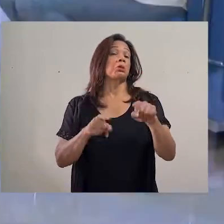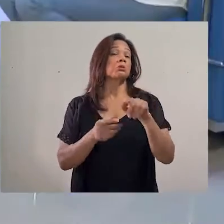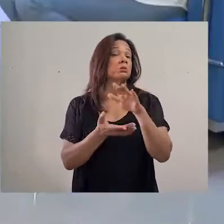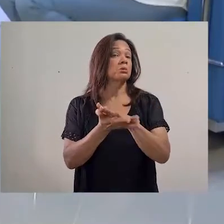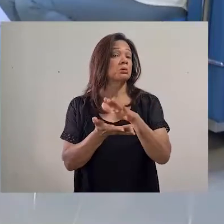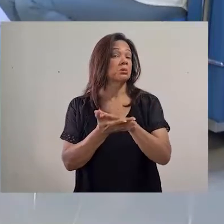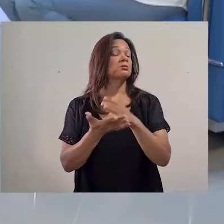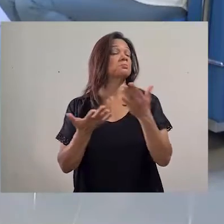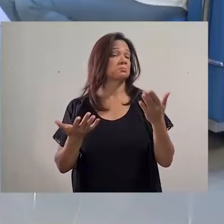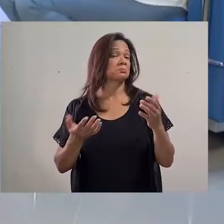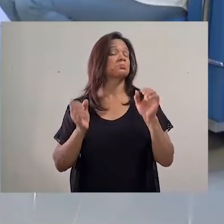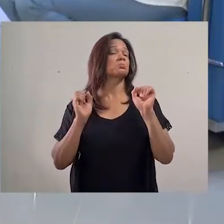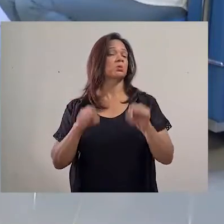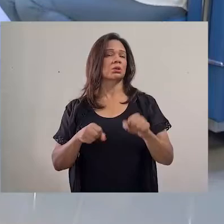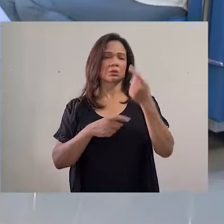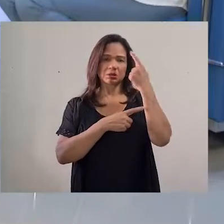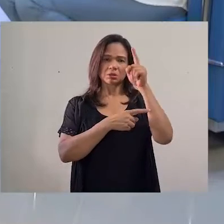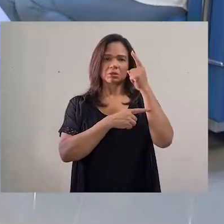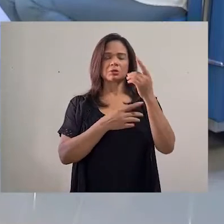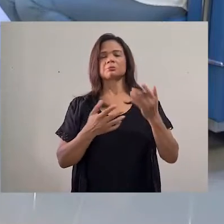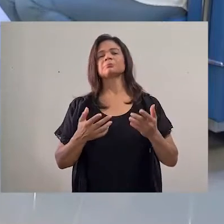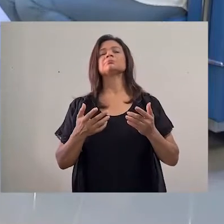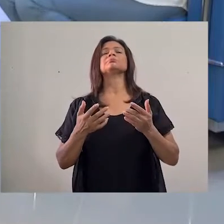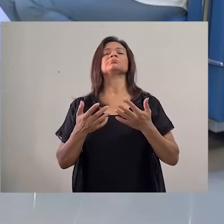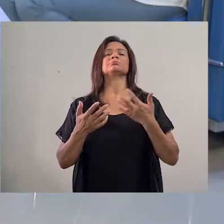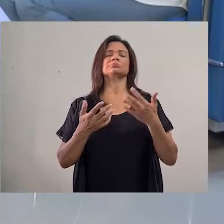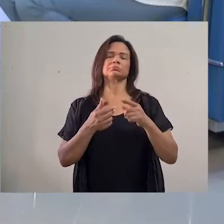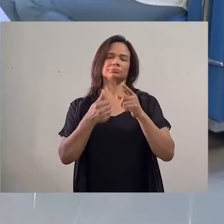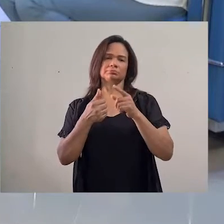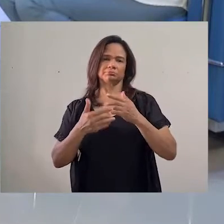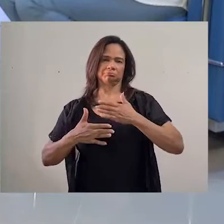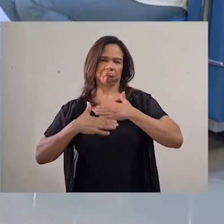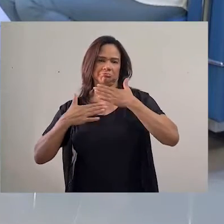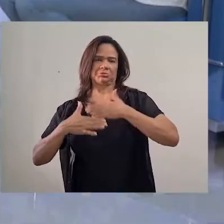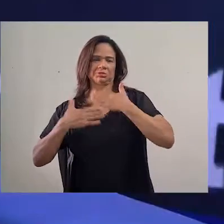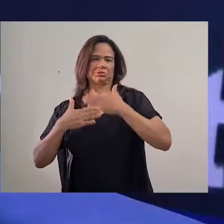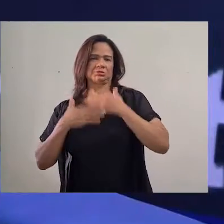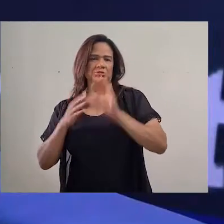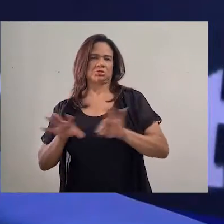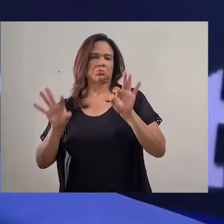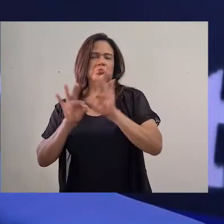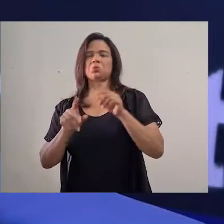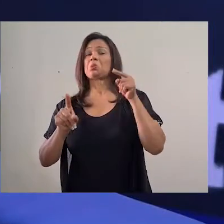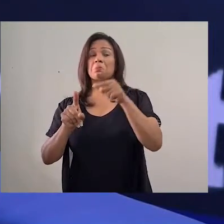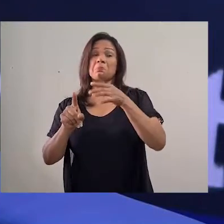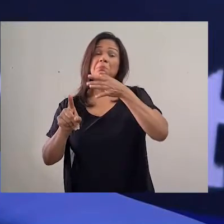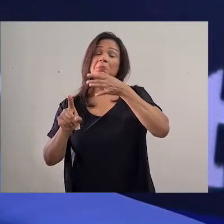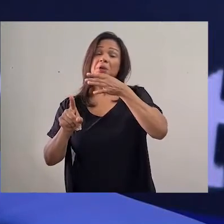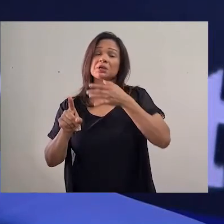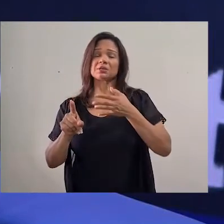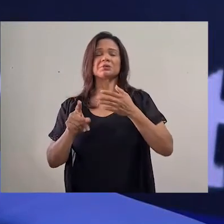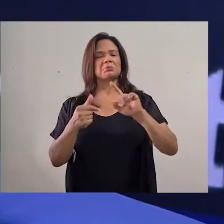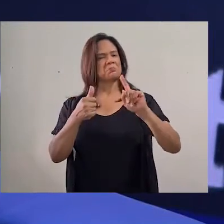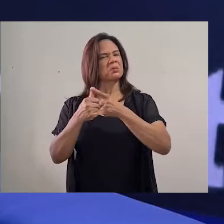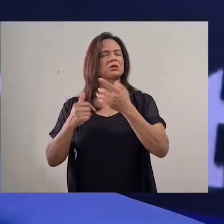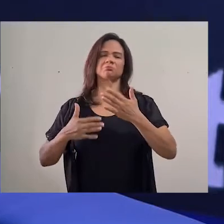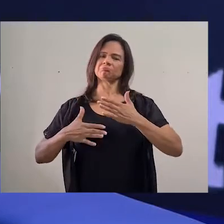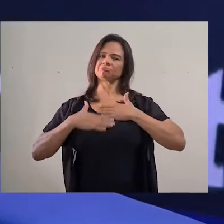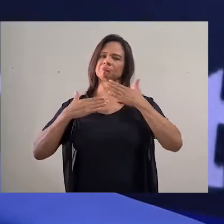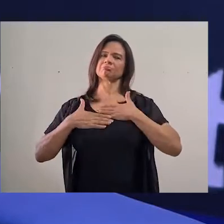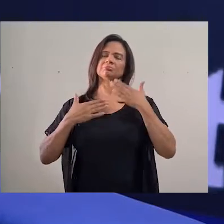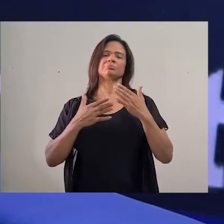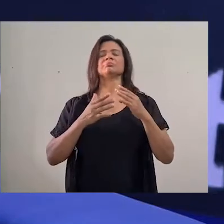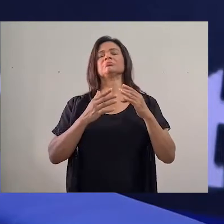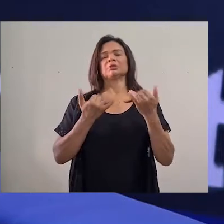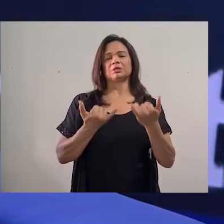todos, claro, pueden ir a la escuela, pero sí pueden ir a un lugar donde ellos puedan tener, primero, ser felices, que es lo que aspiramos como madre en este caso y